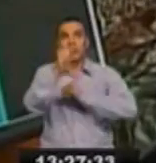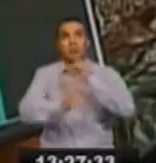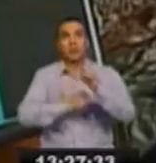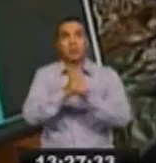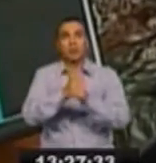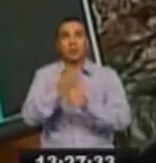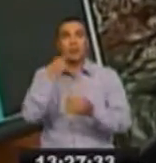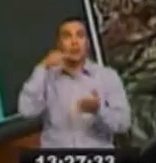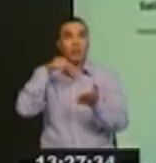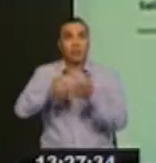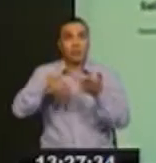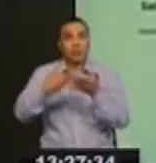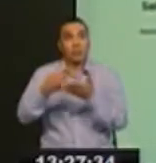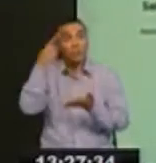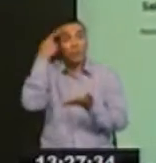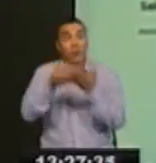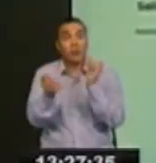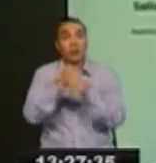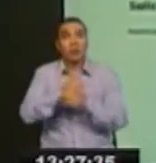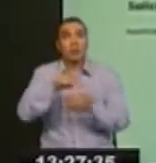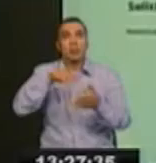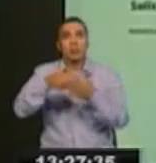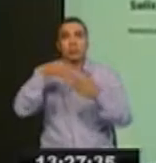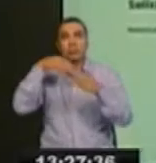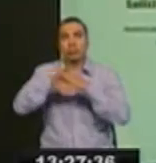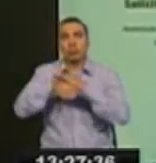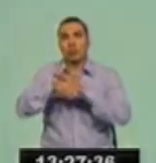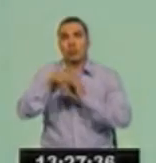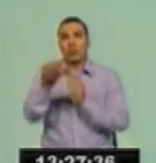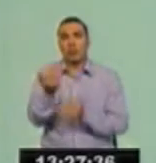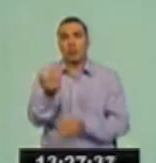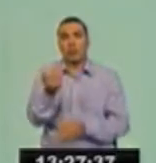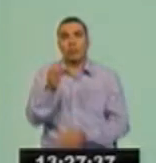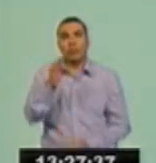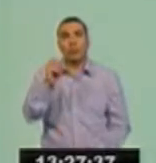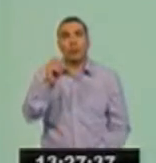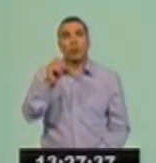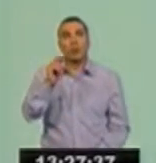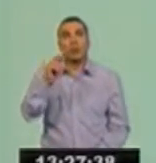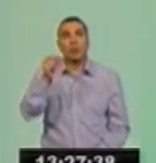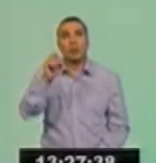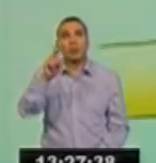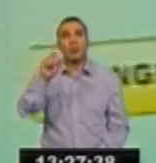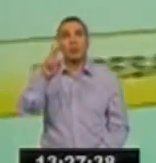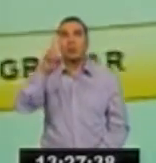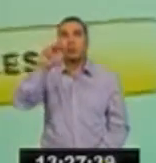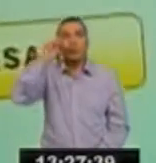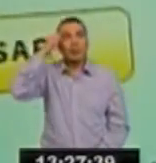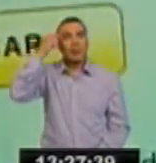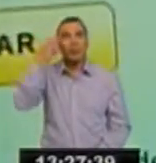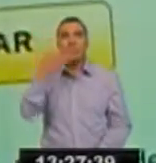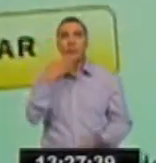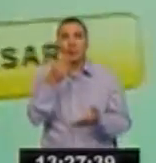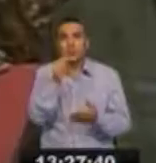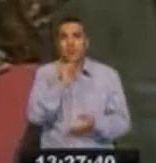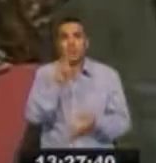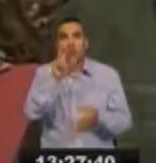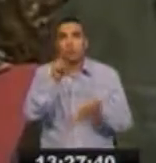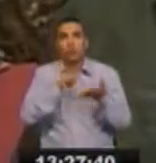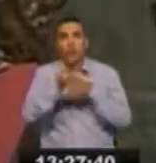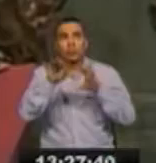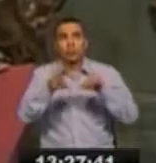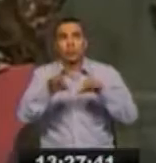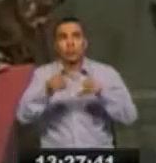Nicanor, por ejemplo, acudió para realizar la acumulación de sus fondos de reserva, pero al llegar no recordaba su clave ni sabía utilizar el computador. Alguna